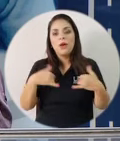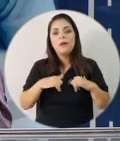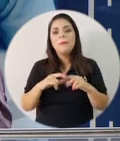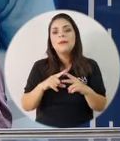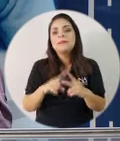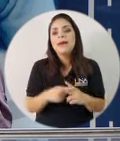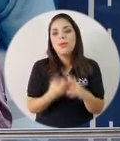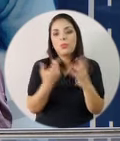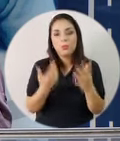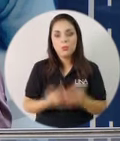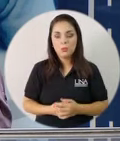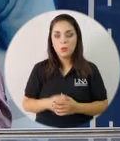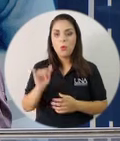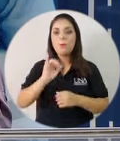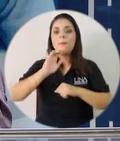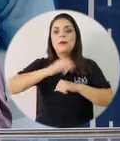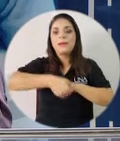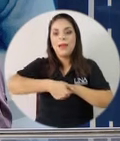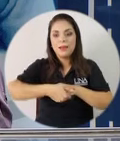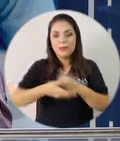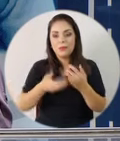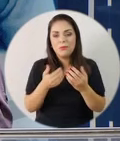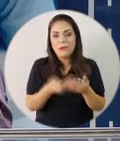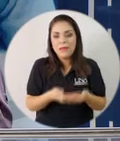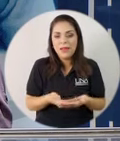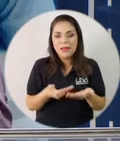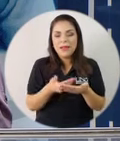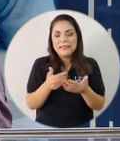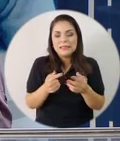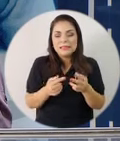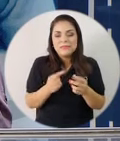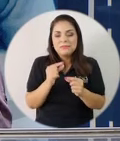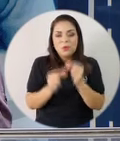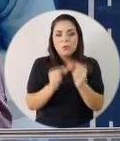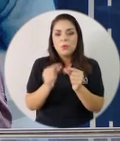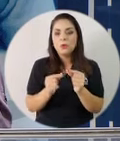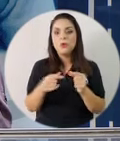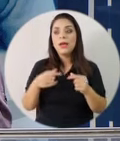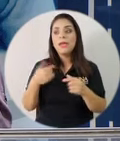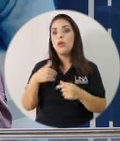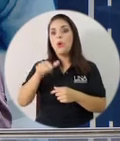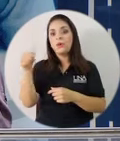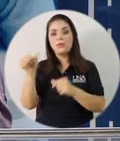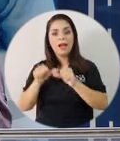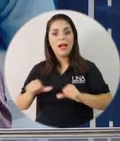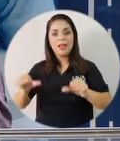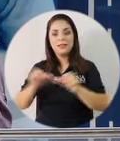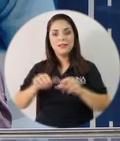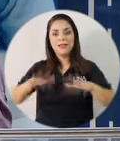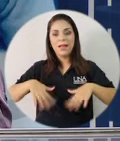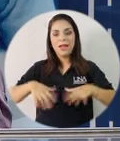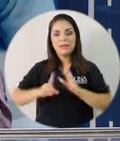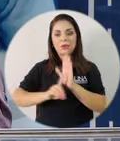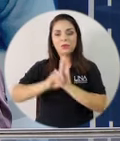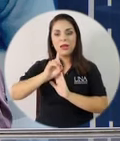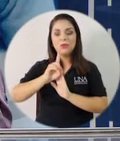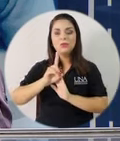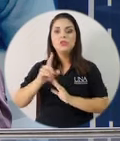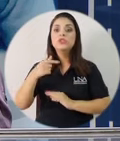en pañales en general, y hay un potencial enorme y hay muchísimas áreas en las que no nos estamos desarrollando. En